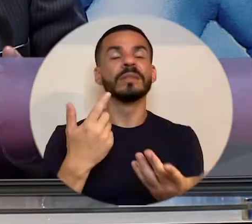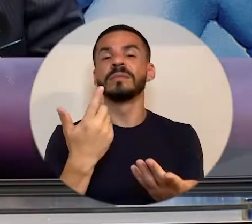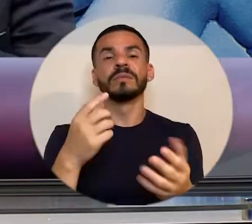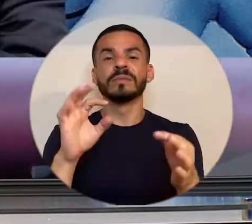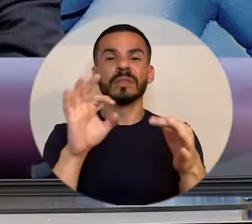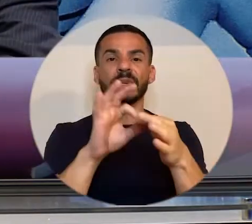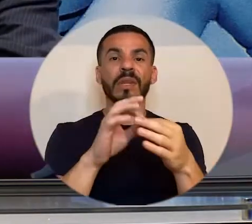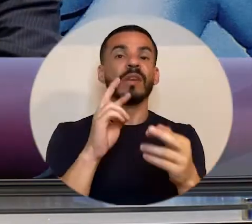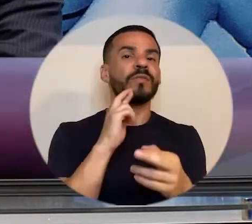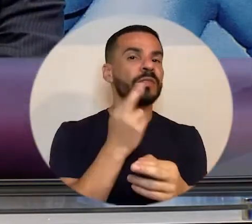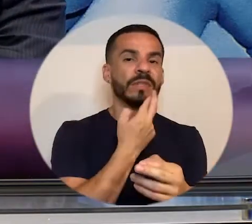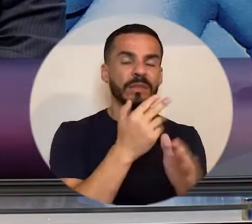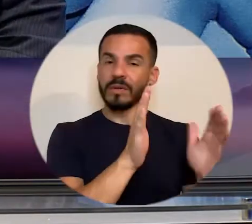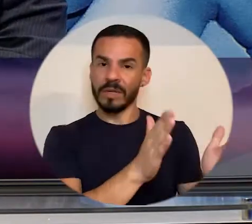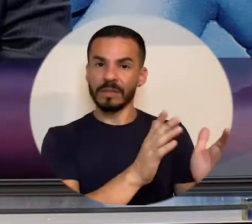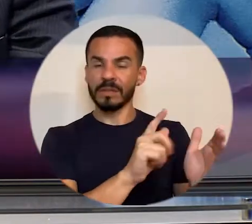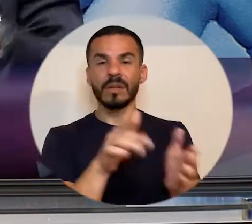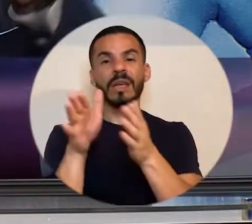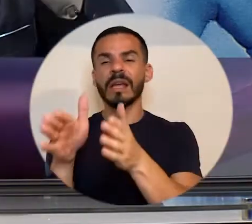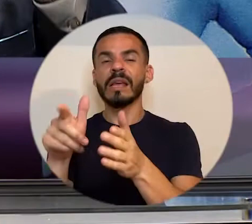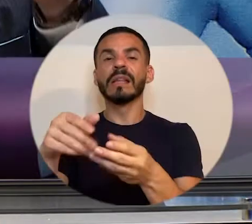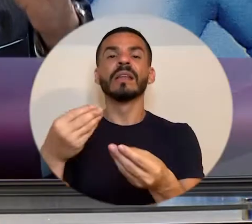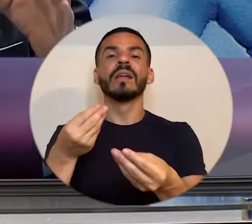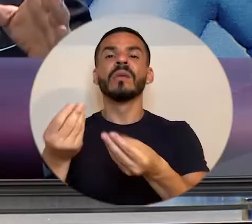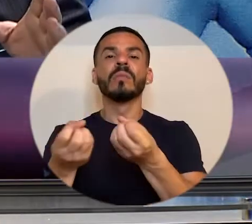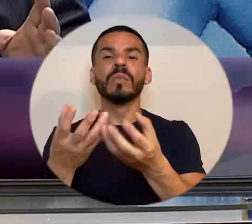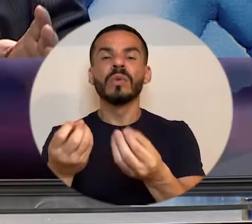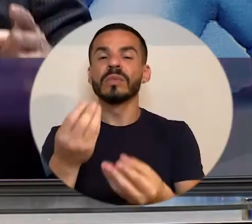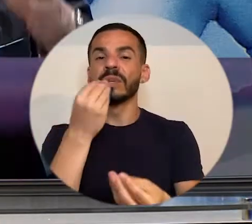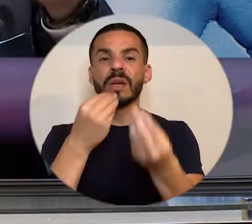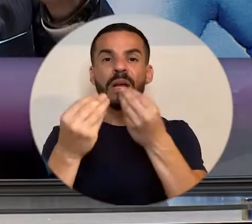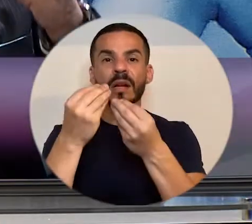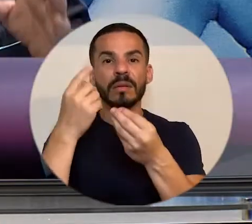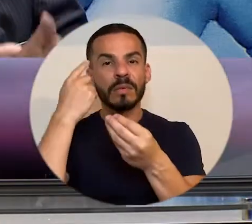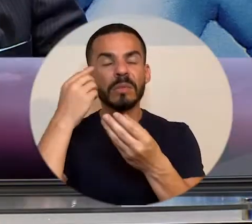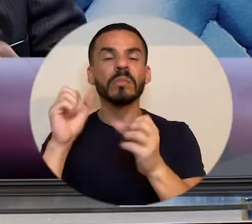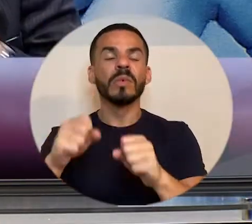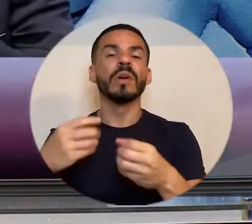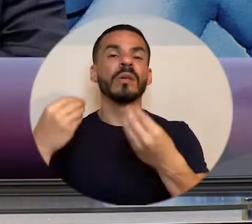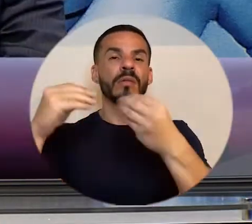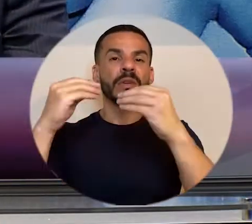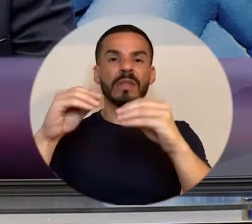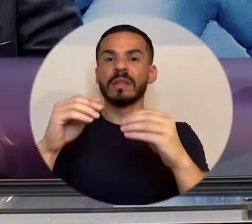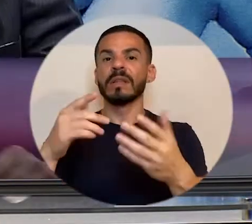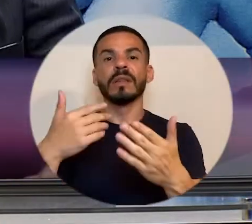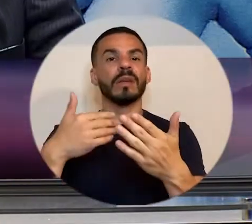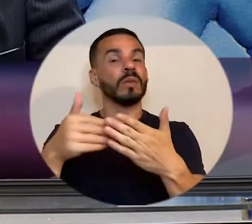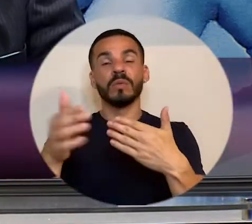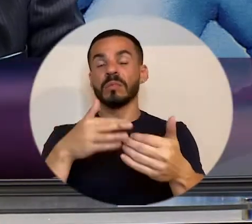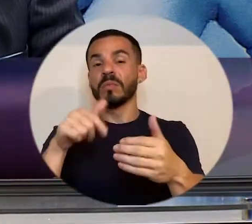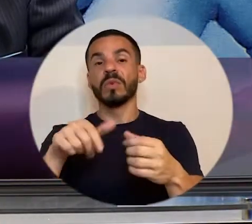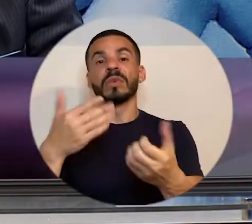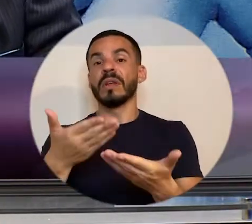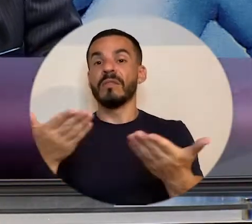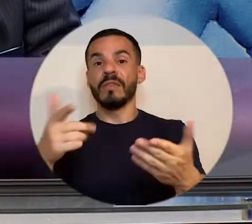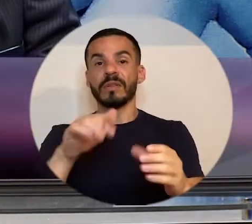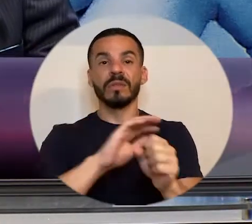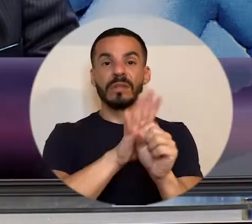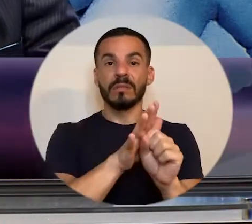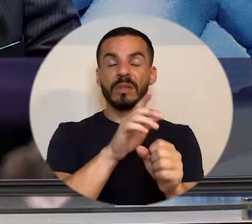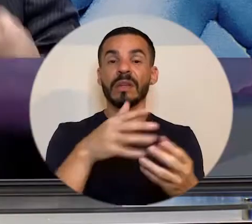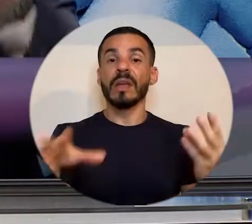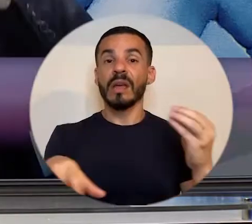los productos. No estoy hablando de los restaurantes, estoy hablando de los que producen alimentos que lograron colocar pese a esos